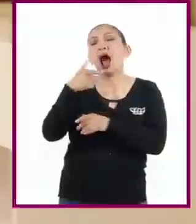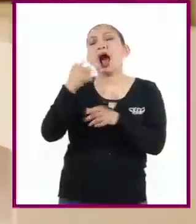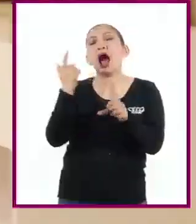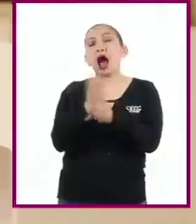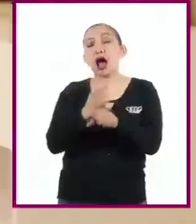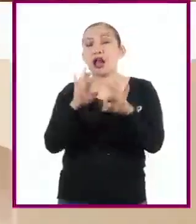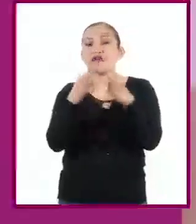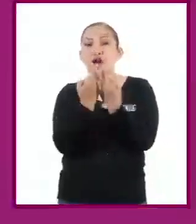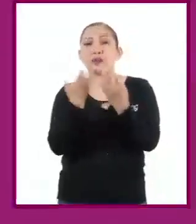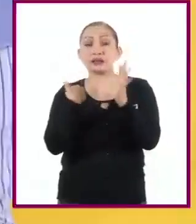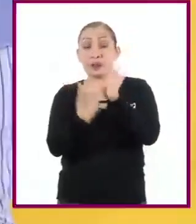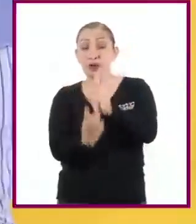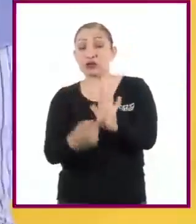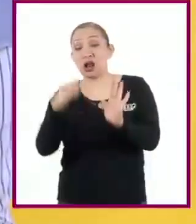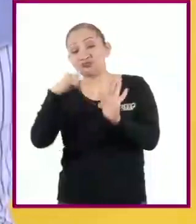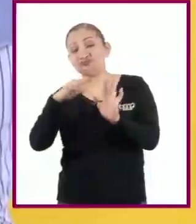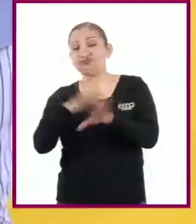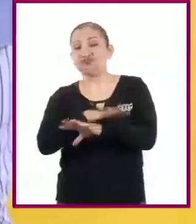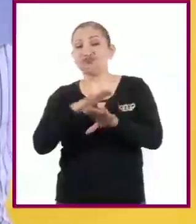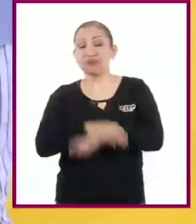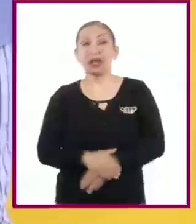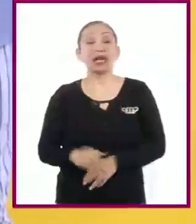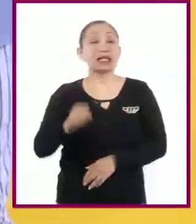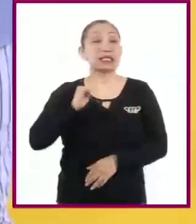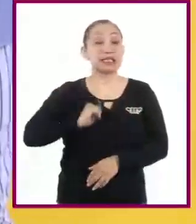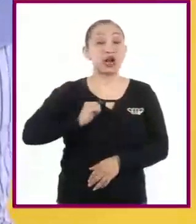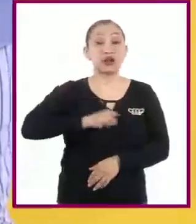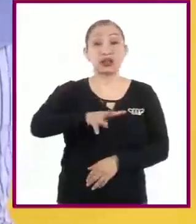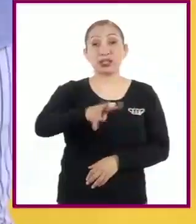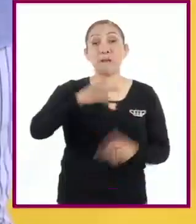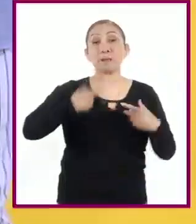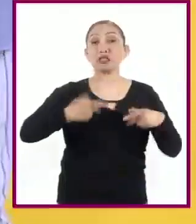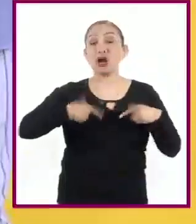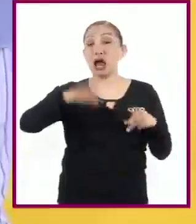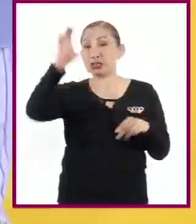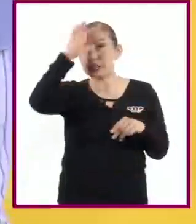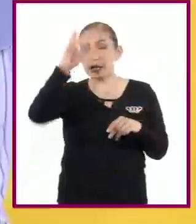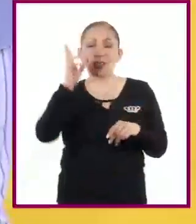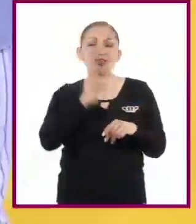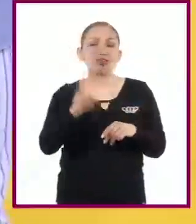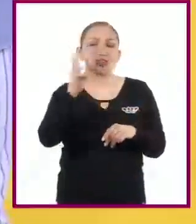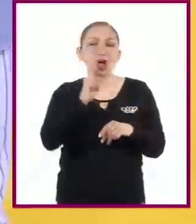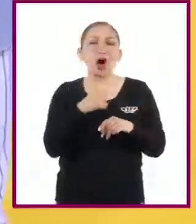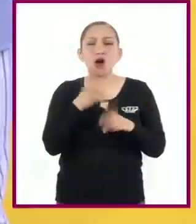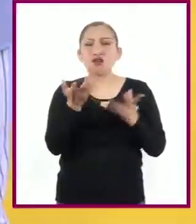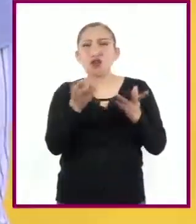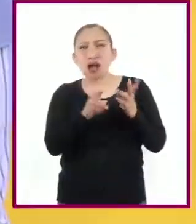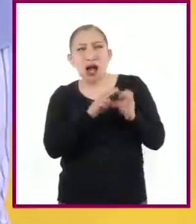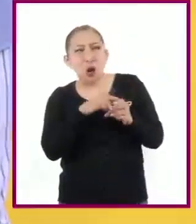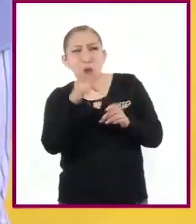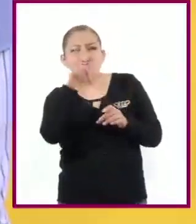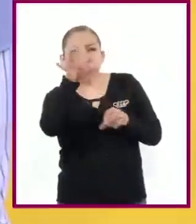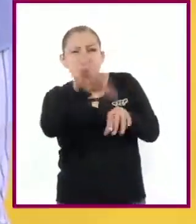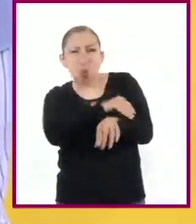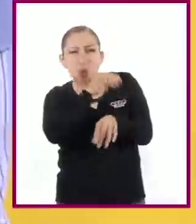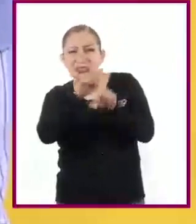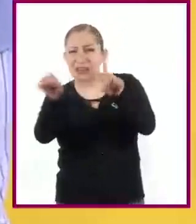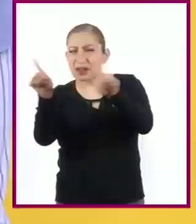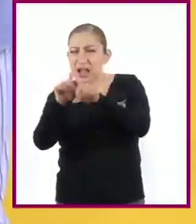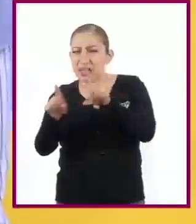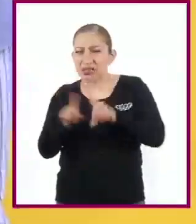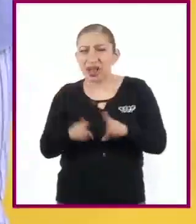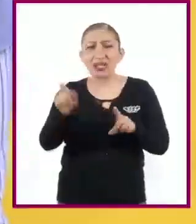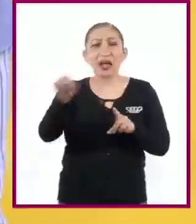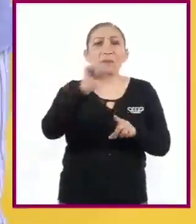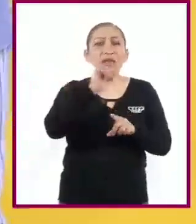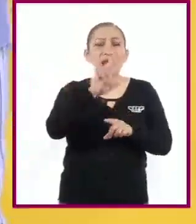que los modelos cambien. En el siglo XIX, los científicos experimentaban con fenómenos eléctricos y diferentes tipos